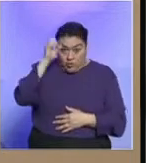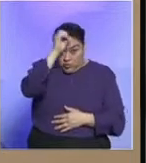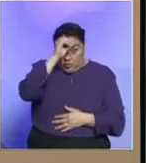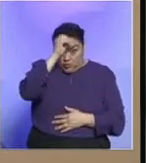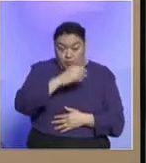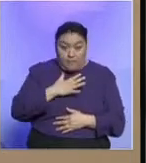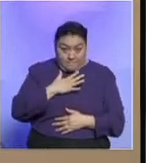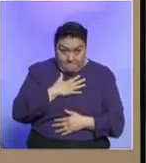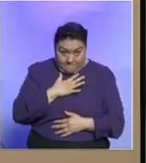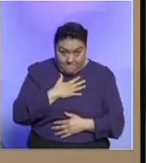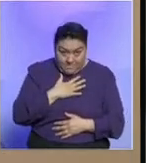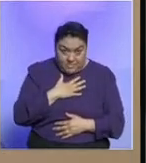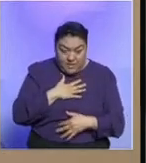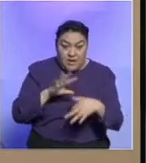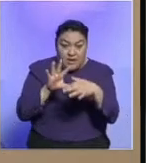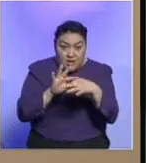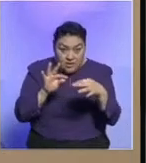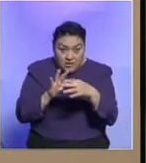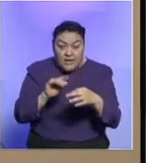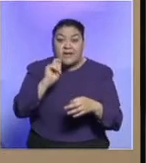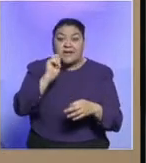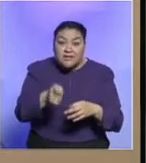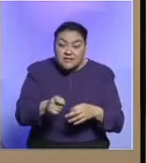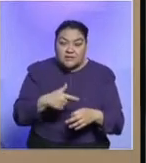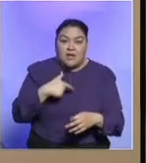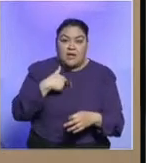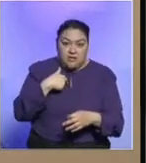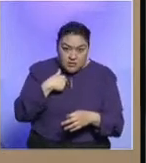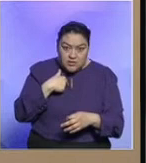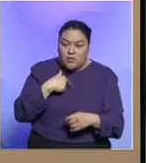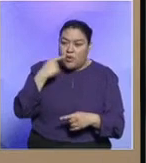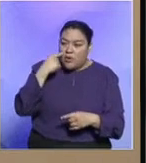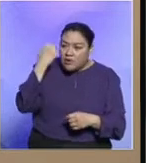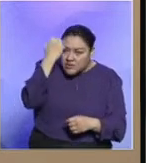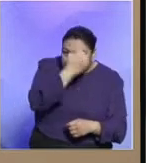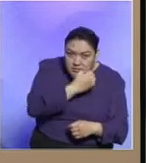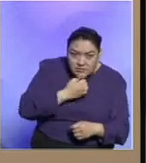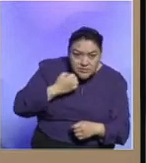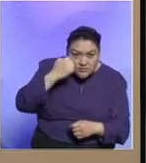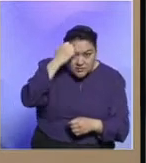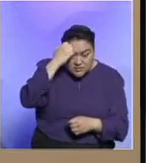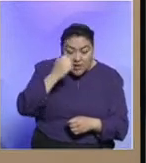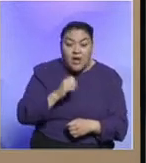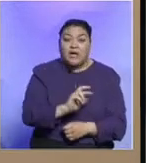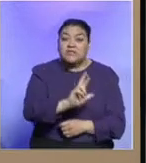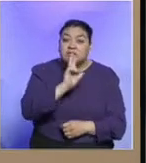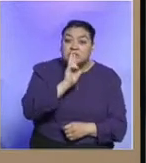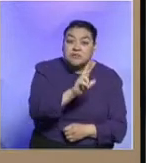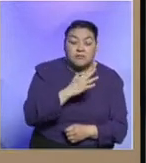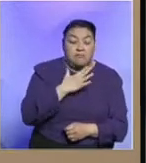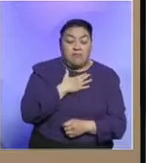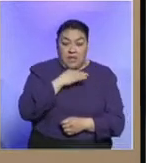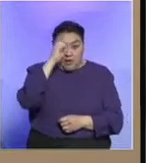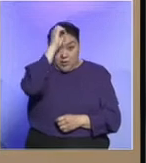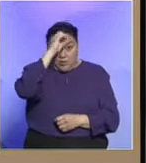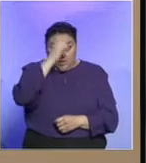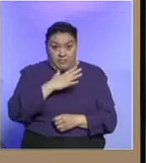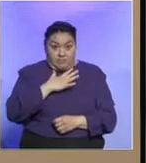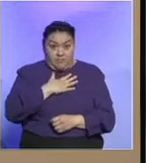no implican un análisis y menos aún un posicionamiento sobre